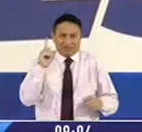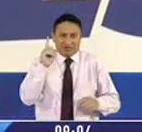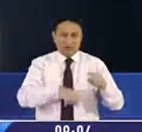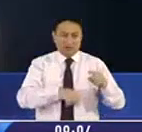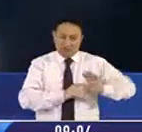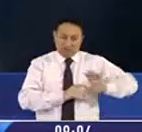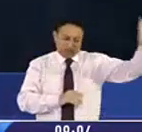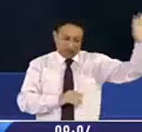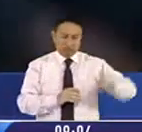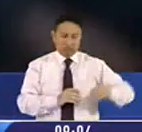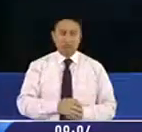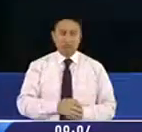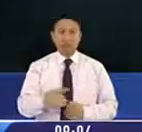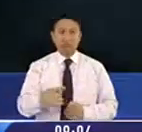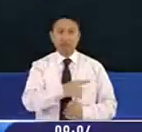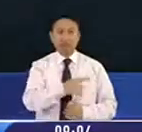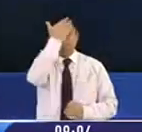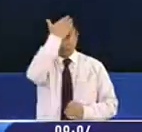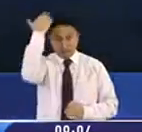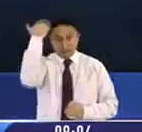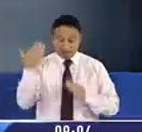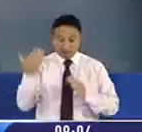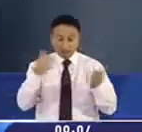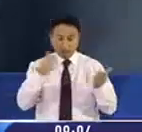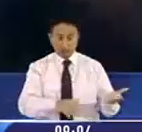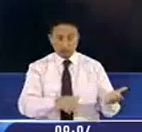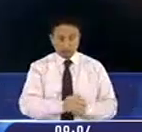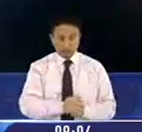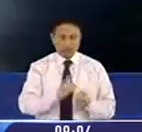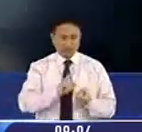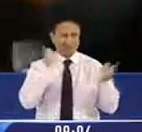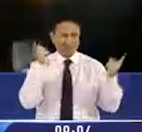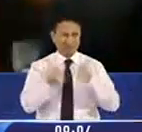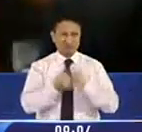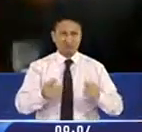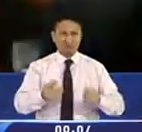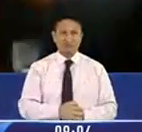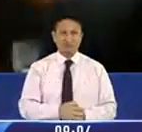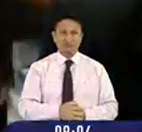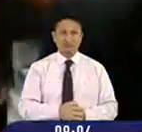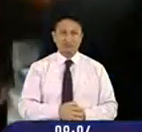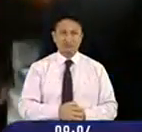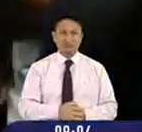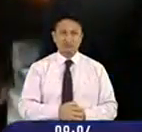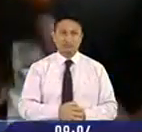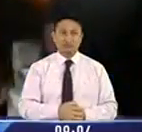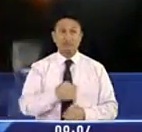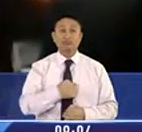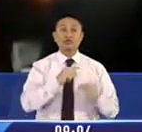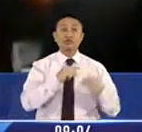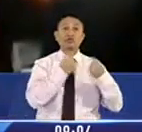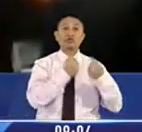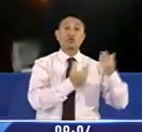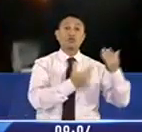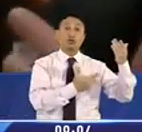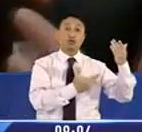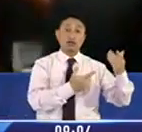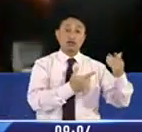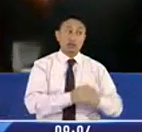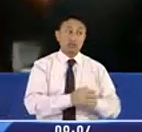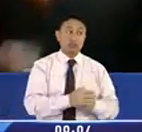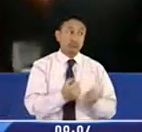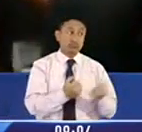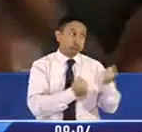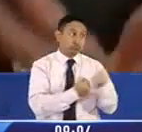organización en que tras la muerte de Fernando Villavicencio ha cambiado. Yo no voy a responder los intereses de un movimiento político. Yo voy a responder